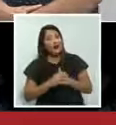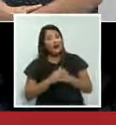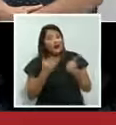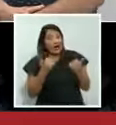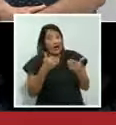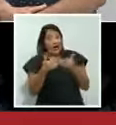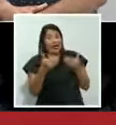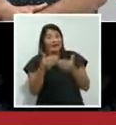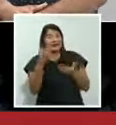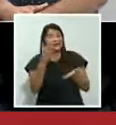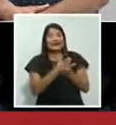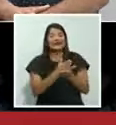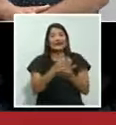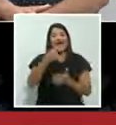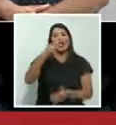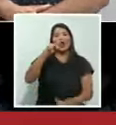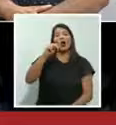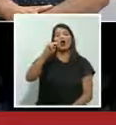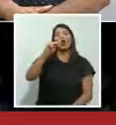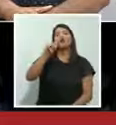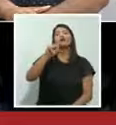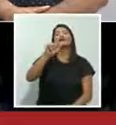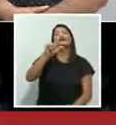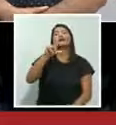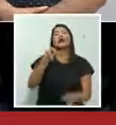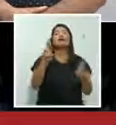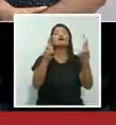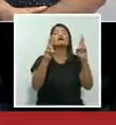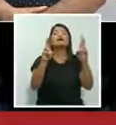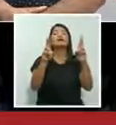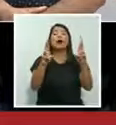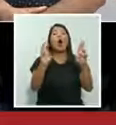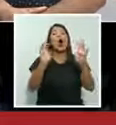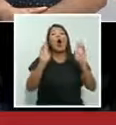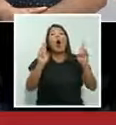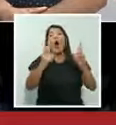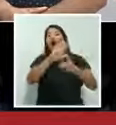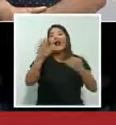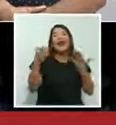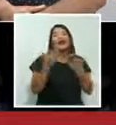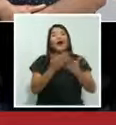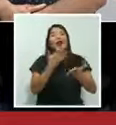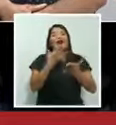por detenerse, don Gonzalo. Crucemos los dedos y que todas esas vibras que le enviaron,